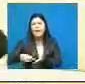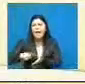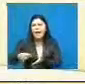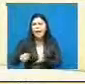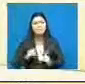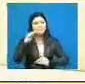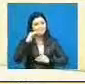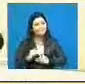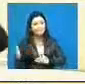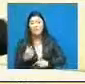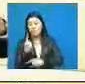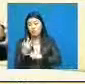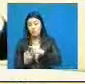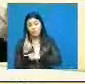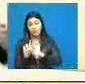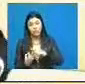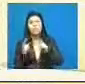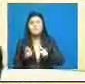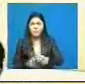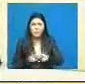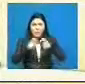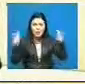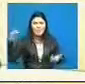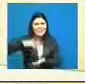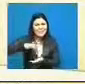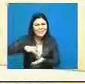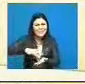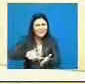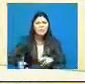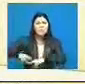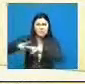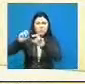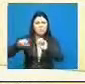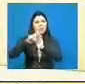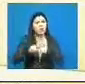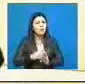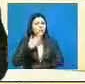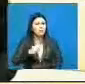año y otro tercio el mayor espacio de endeudamiento que nos permite la regla fiscal.